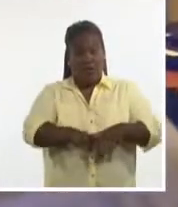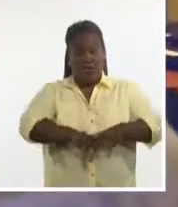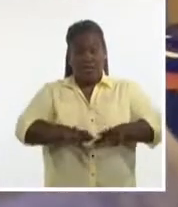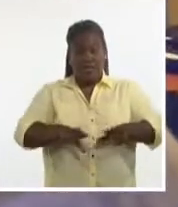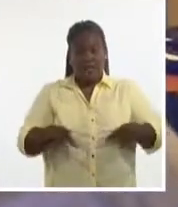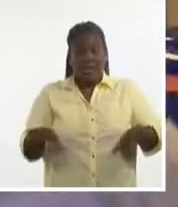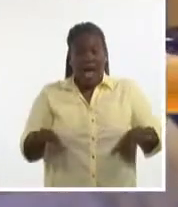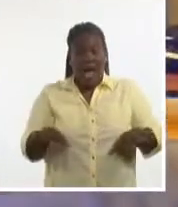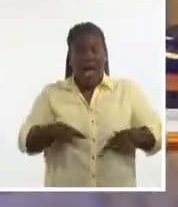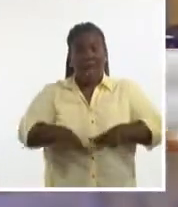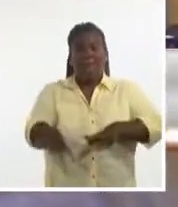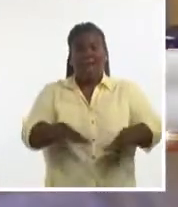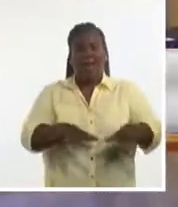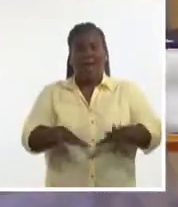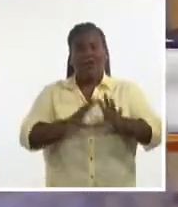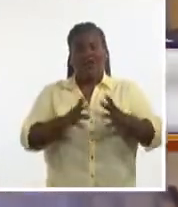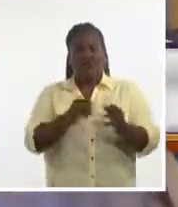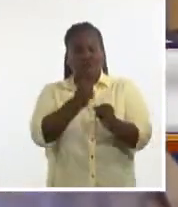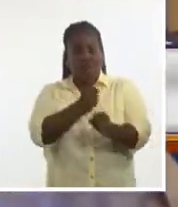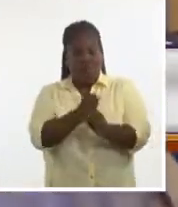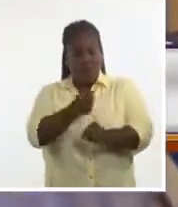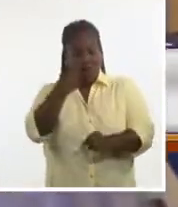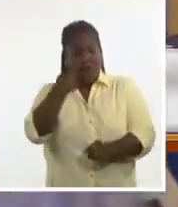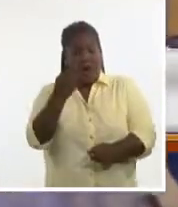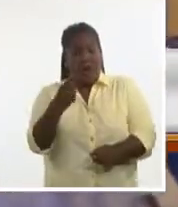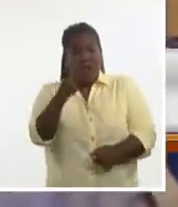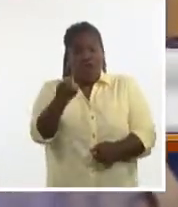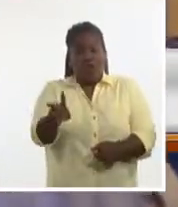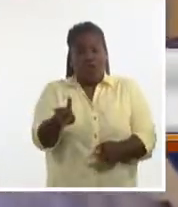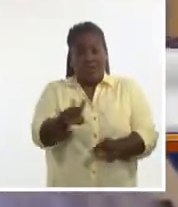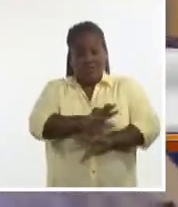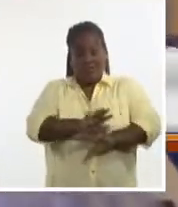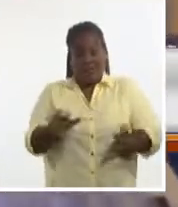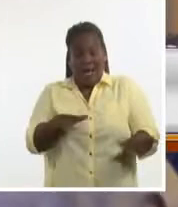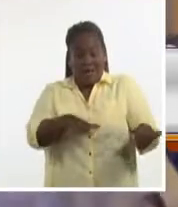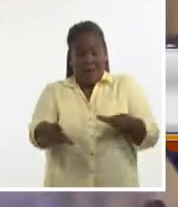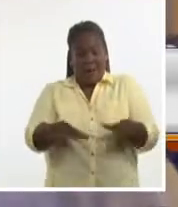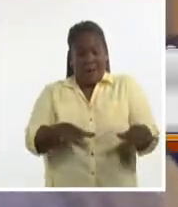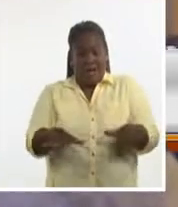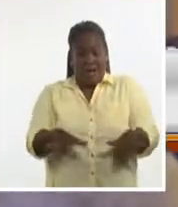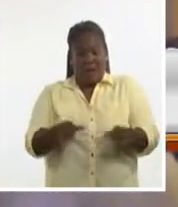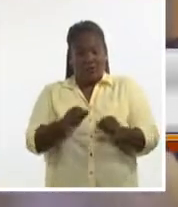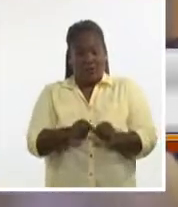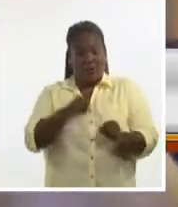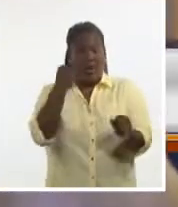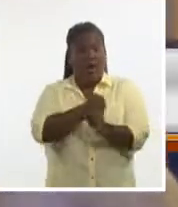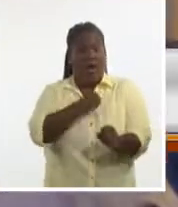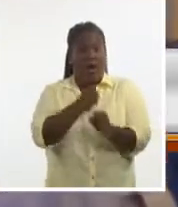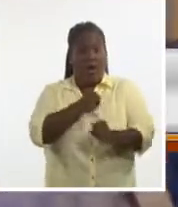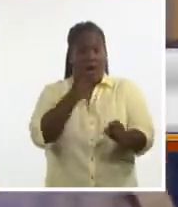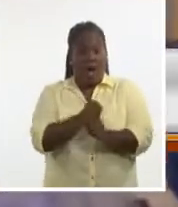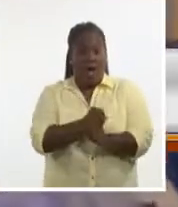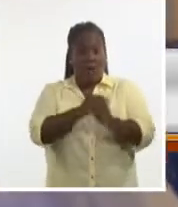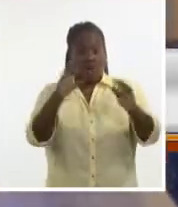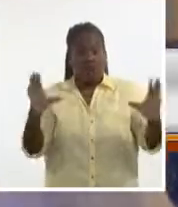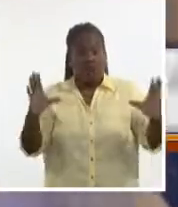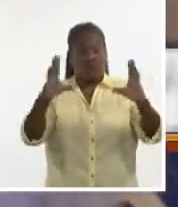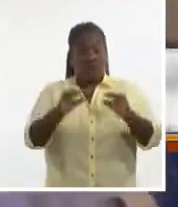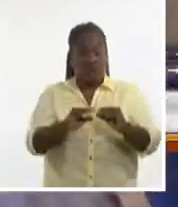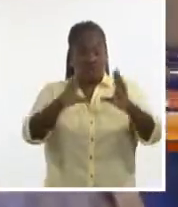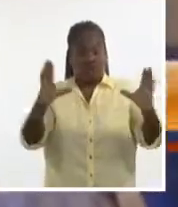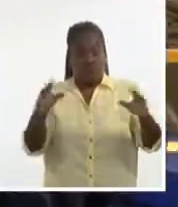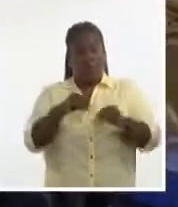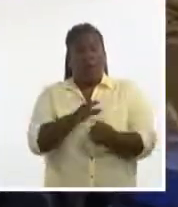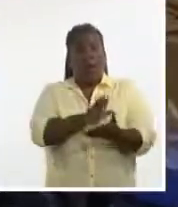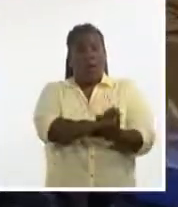turbina 2 para ver si el día 12 ya están listas. Estamos luchando, quedando hasta ahora extra, dejándolo todo aquí, y el compromiso nosotros